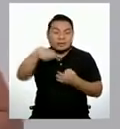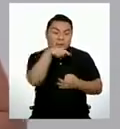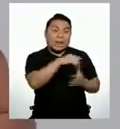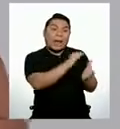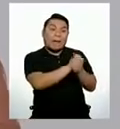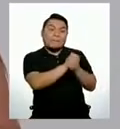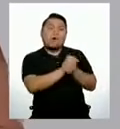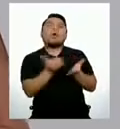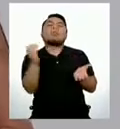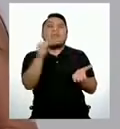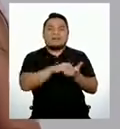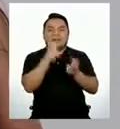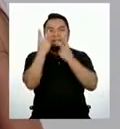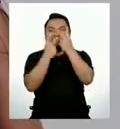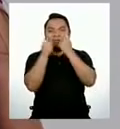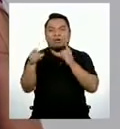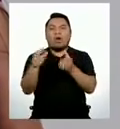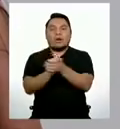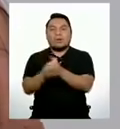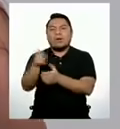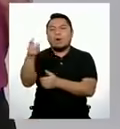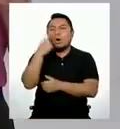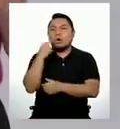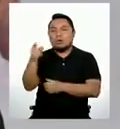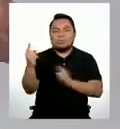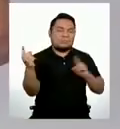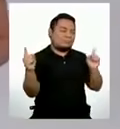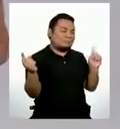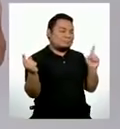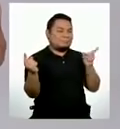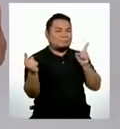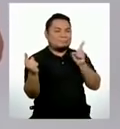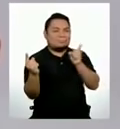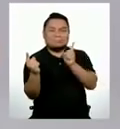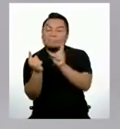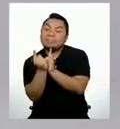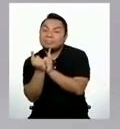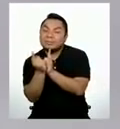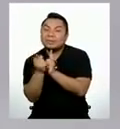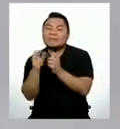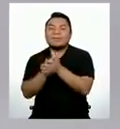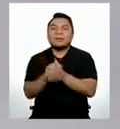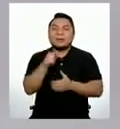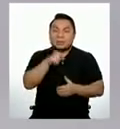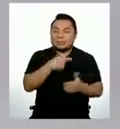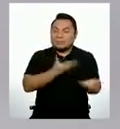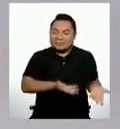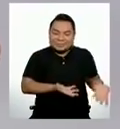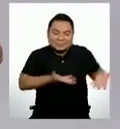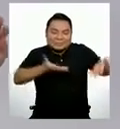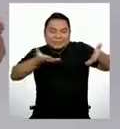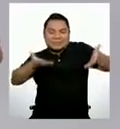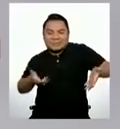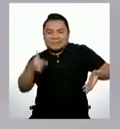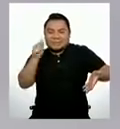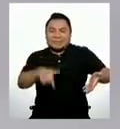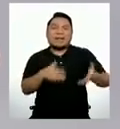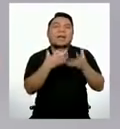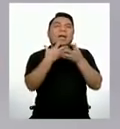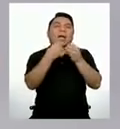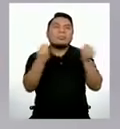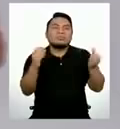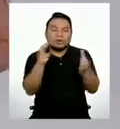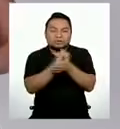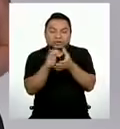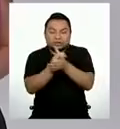volvió a visitar al hombre y a su familia. Pero esta vez había traído consigo bastante chicha